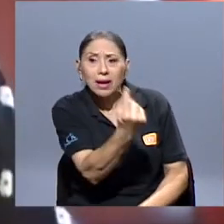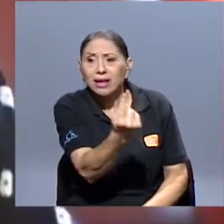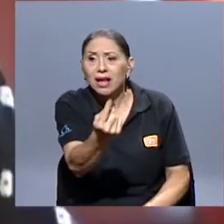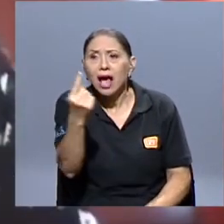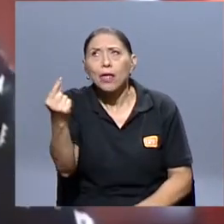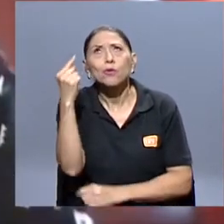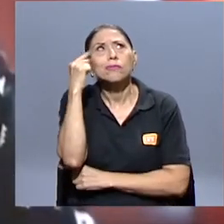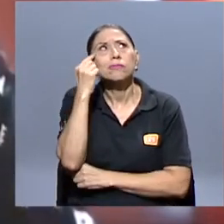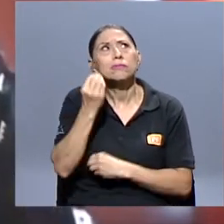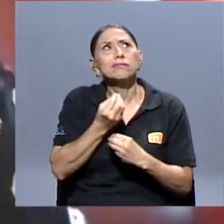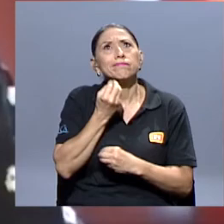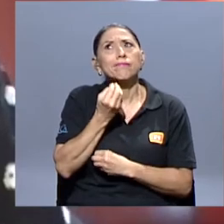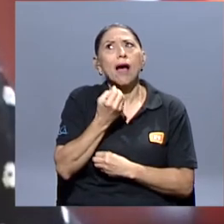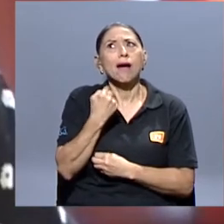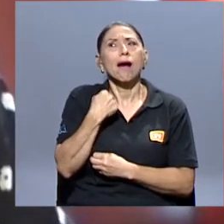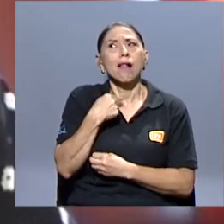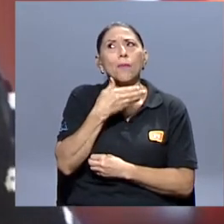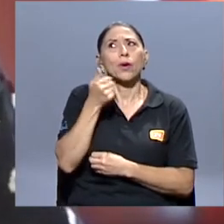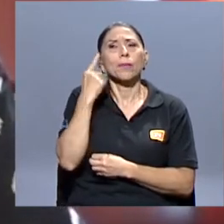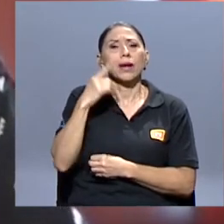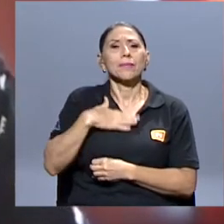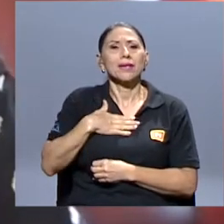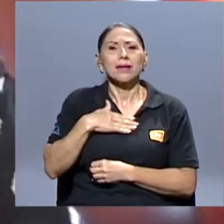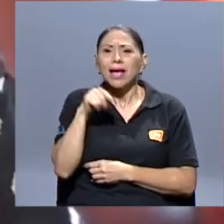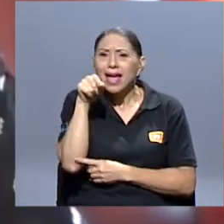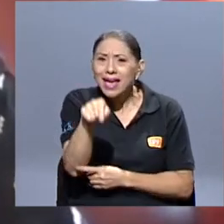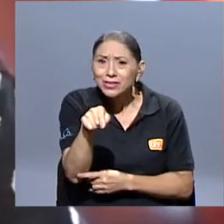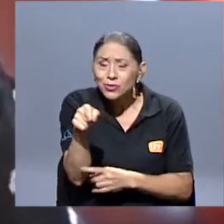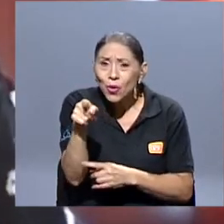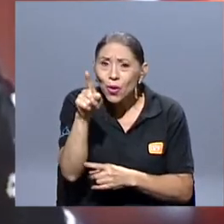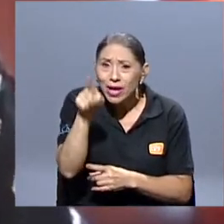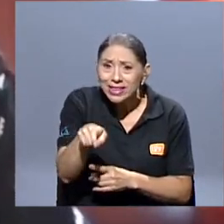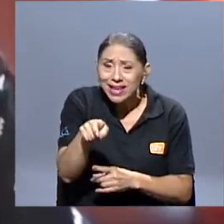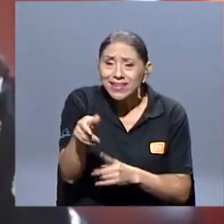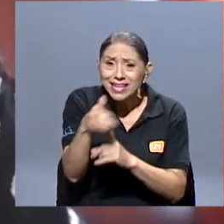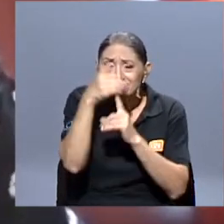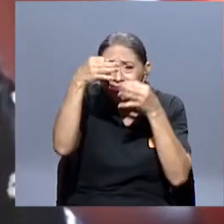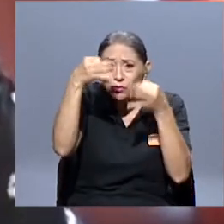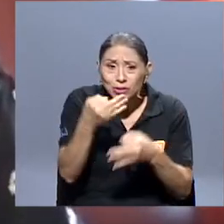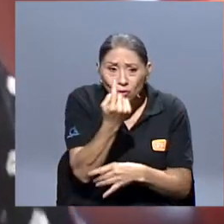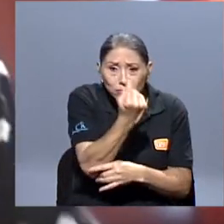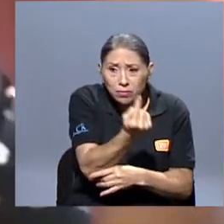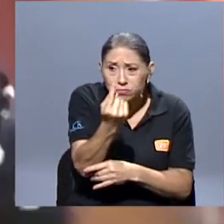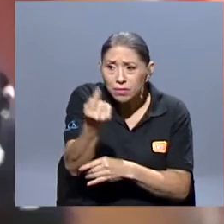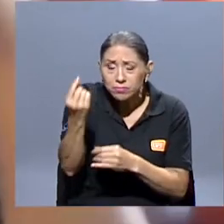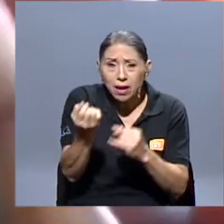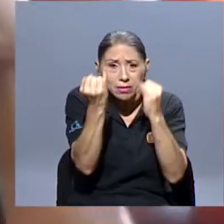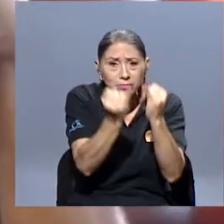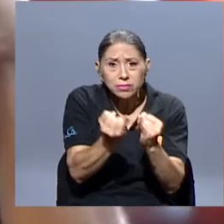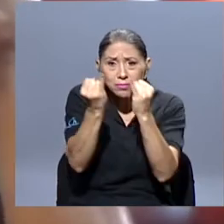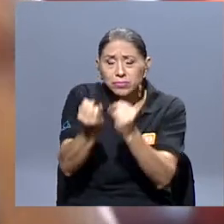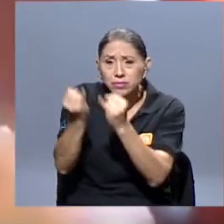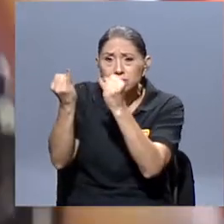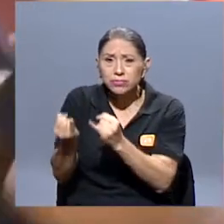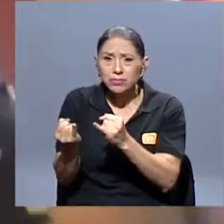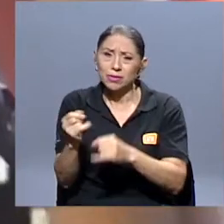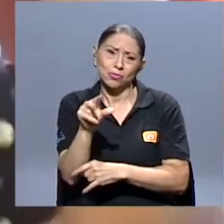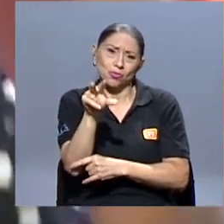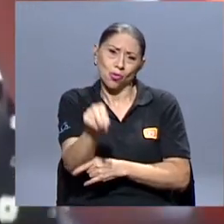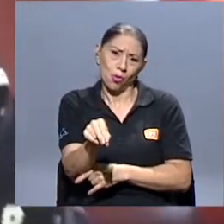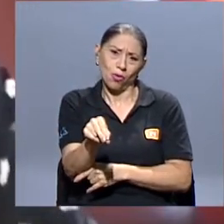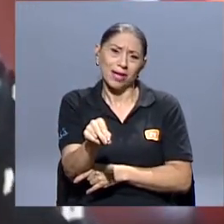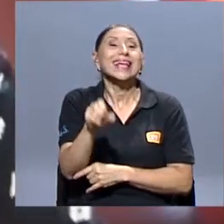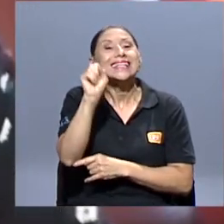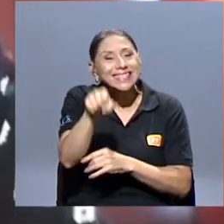de la conciencia de las personas. Esto es un asunto, es un fenómeno difícil, y es un fenómeno donde las soluciones individuales son importantes, pero deben